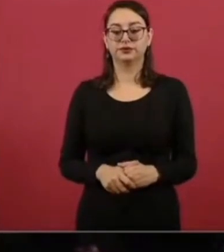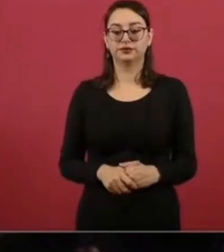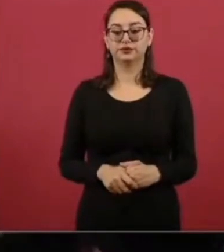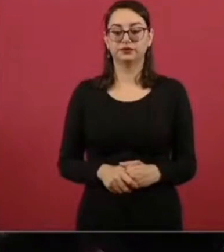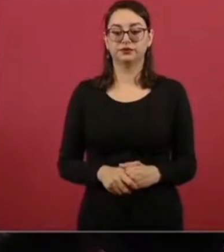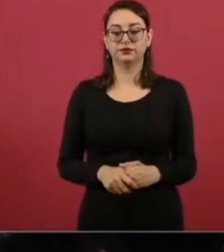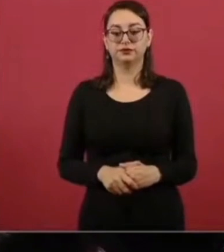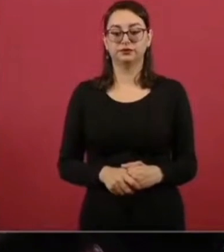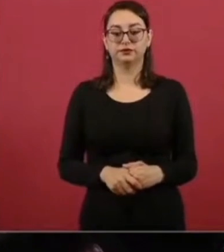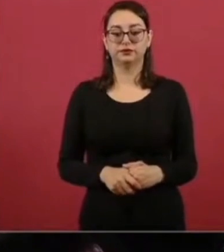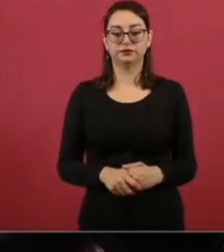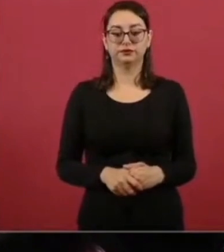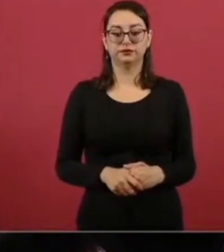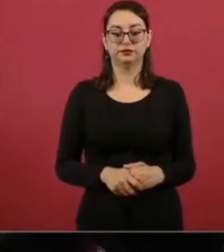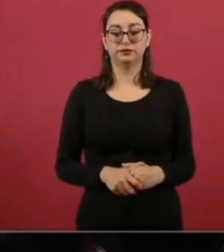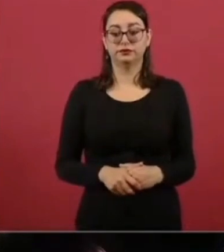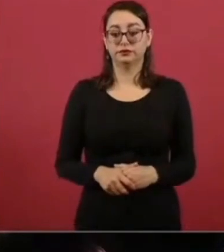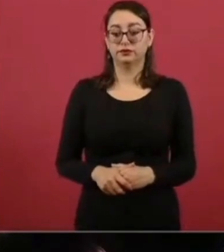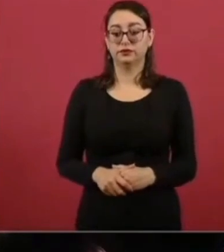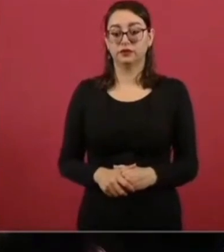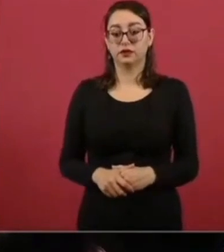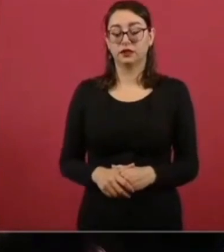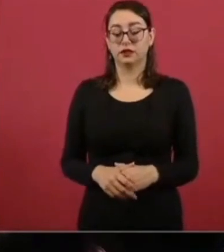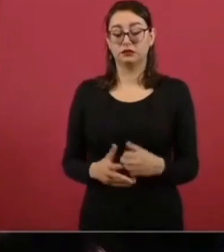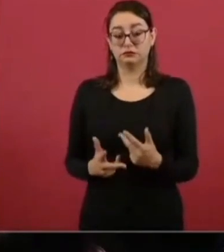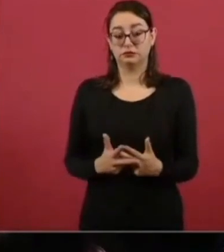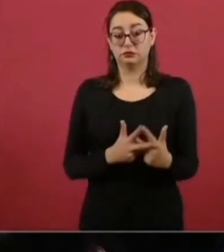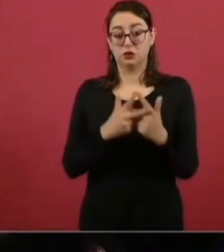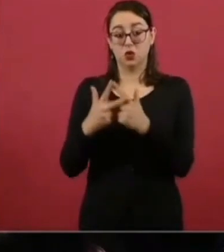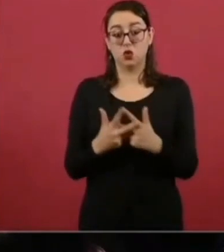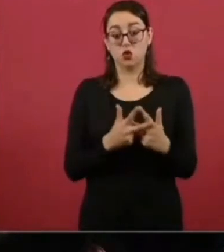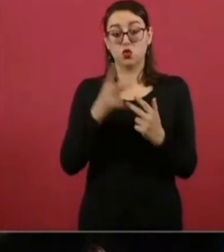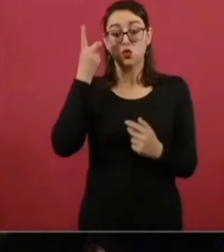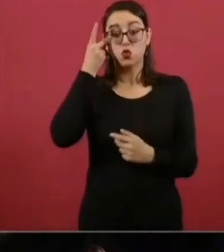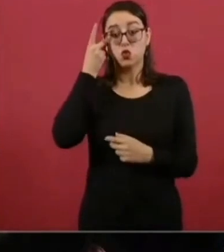los dueños,